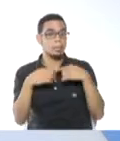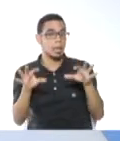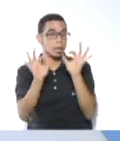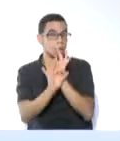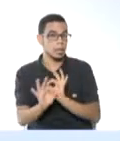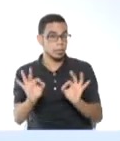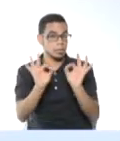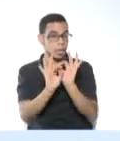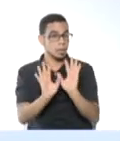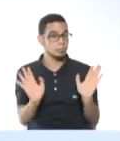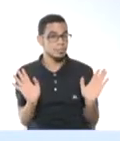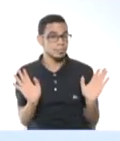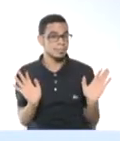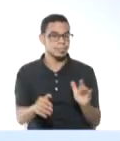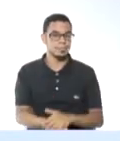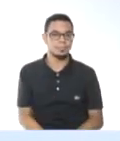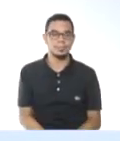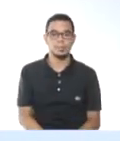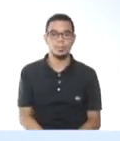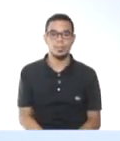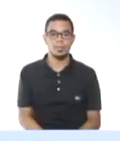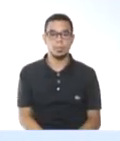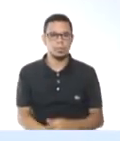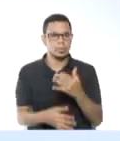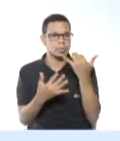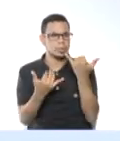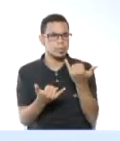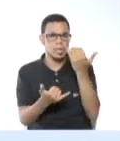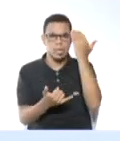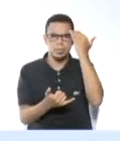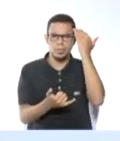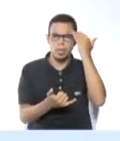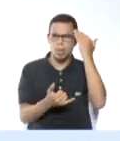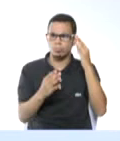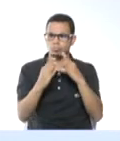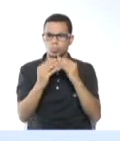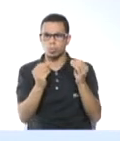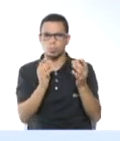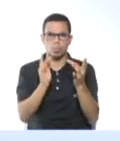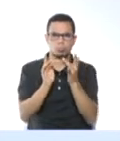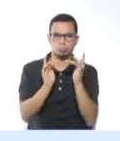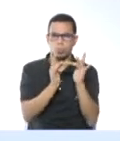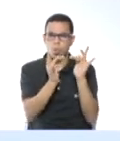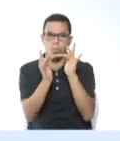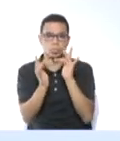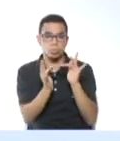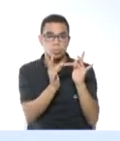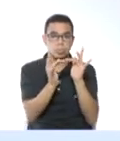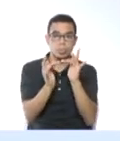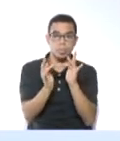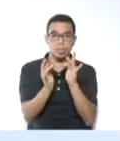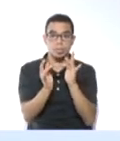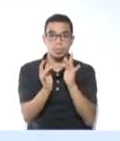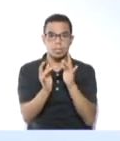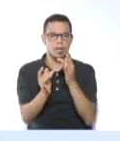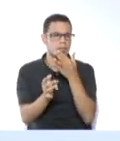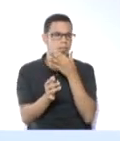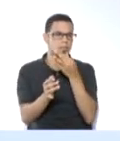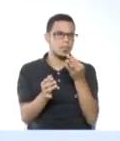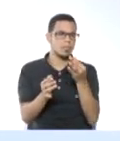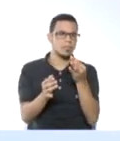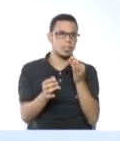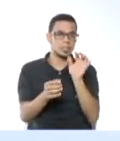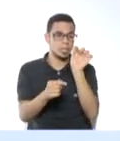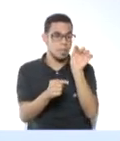programaciones. Y como ya tienen todas nuestras coordenadas y nuestra plataforma 2.0 está al alcance de todos ustedes con tan